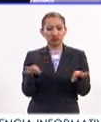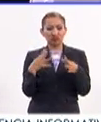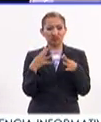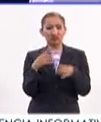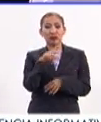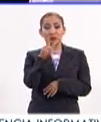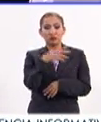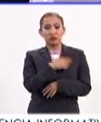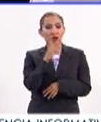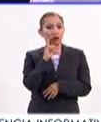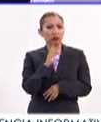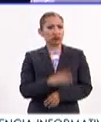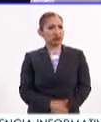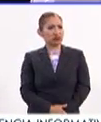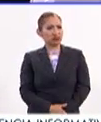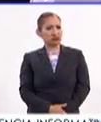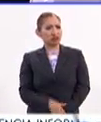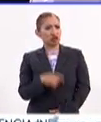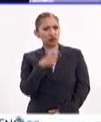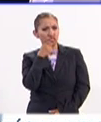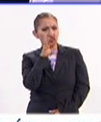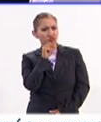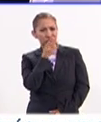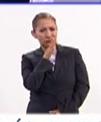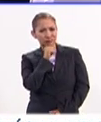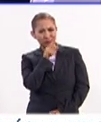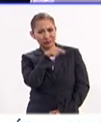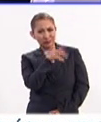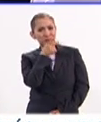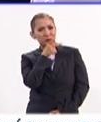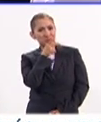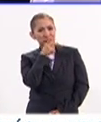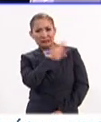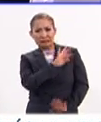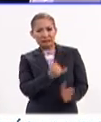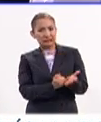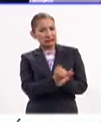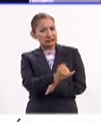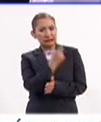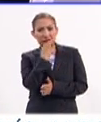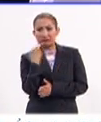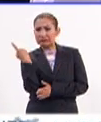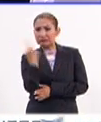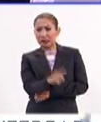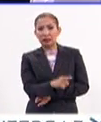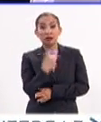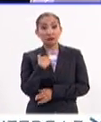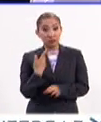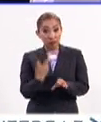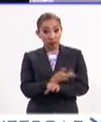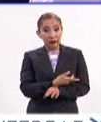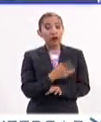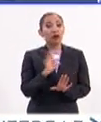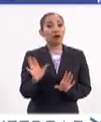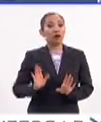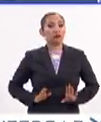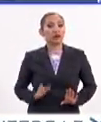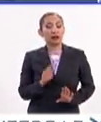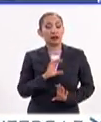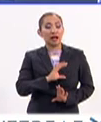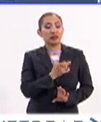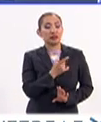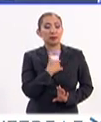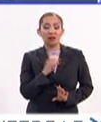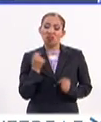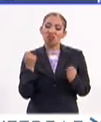poco después la hija dijo, eso yo le dije que no se podía porque mi padre había dicho que no, y sin embargo pasó estilo Echeverría